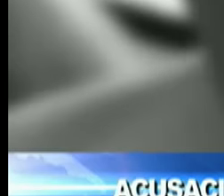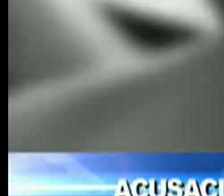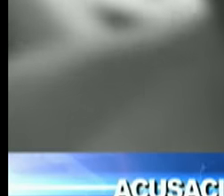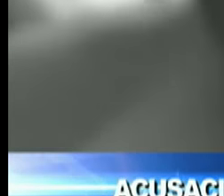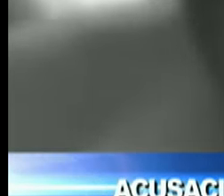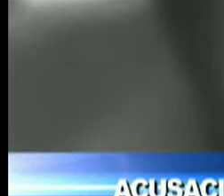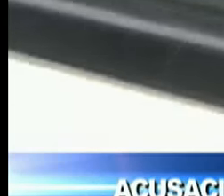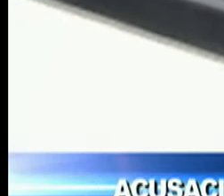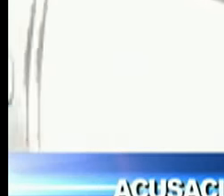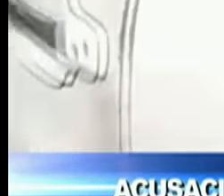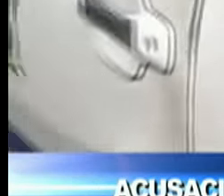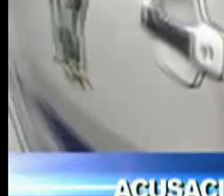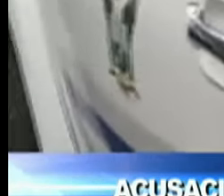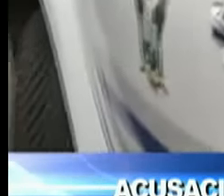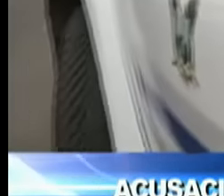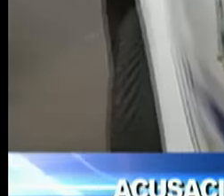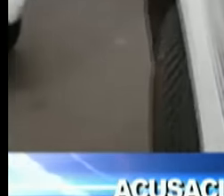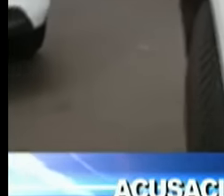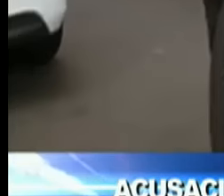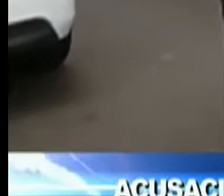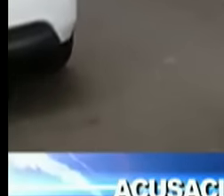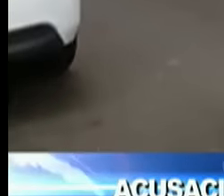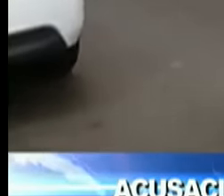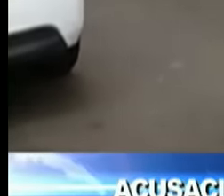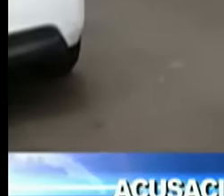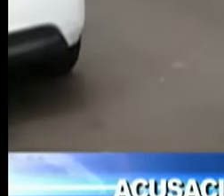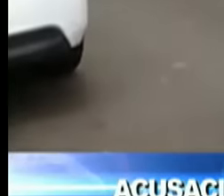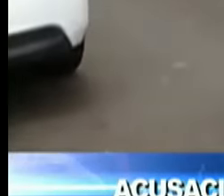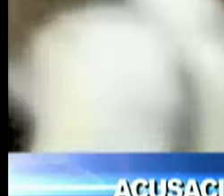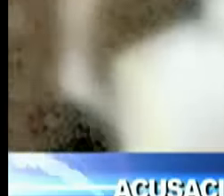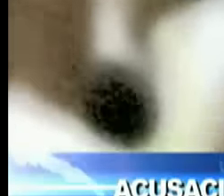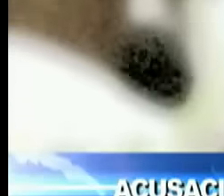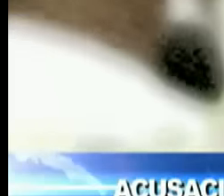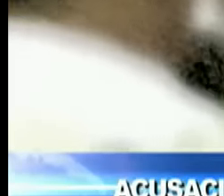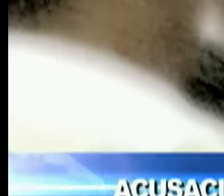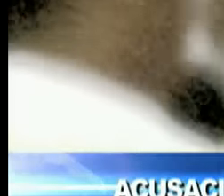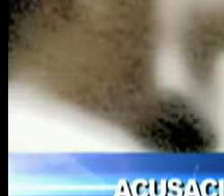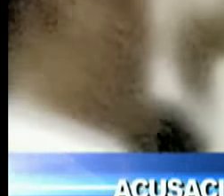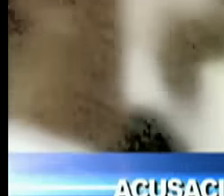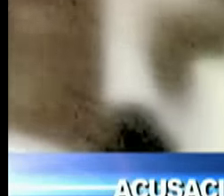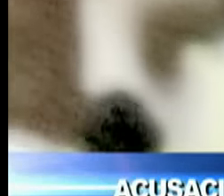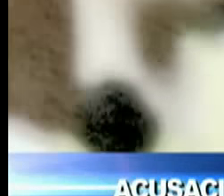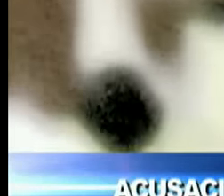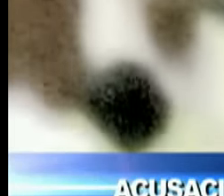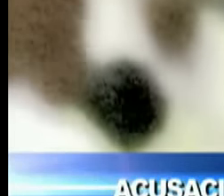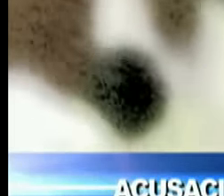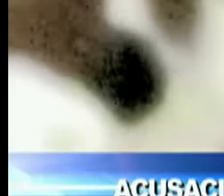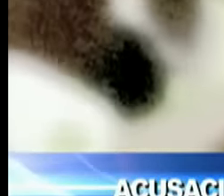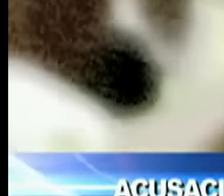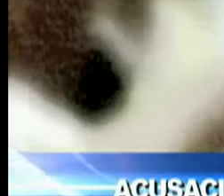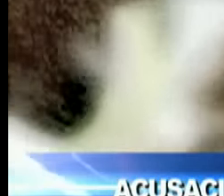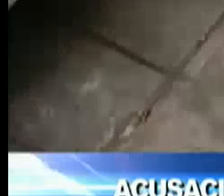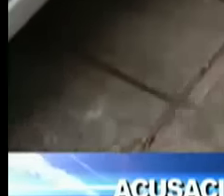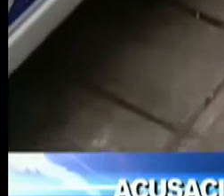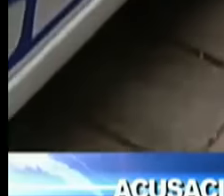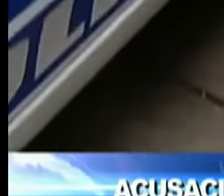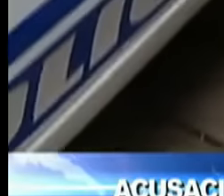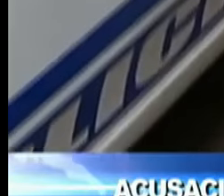de Guayaquil y cómo sucedieron ambos casos. Las autoridades investigan de